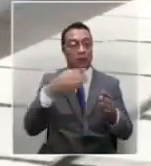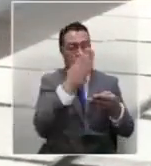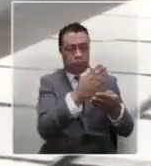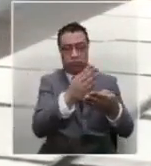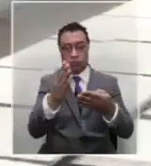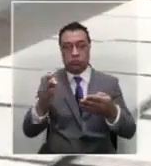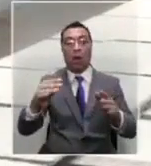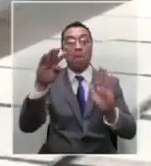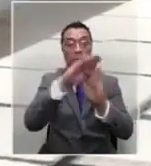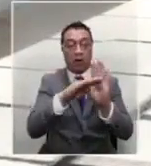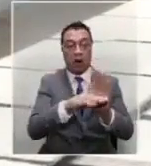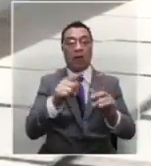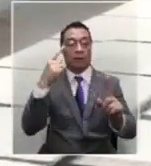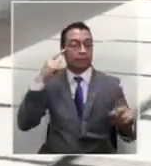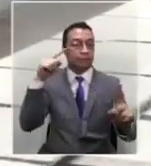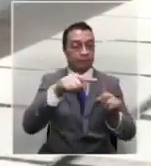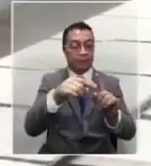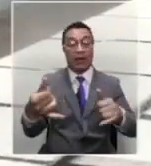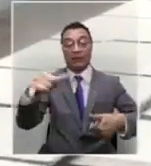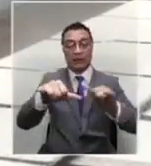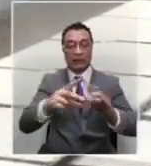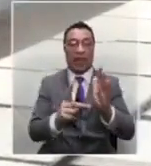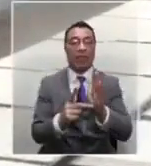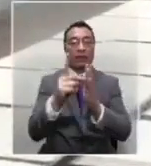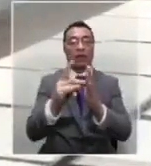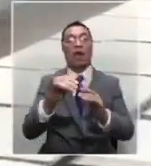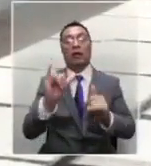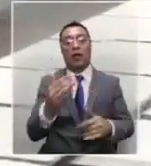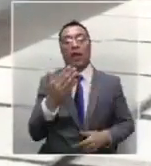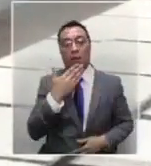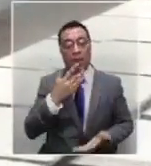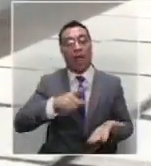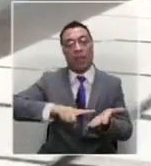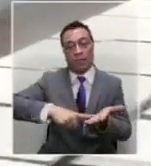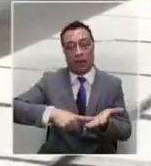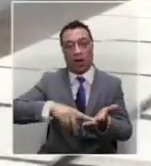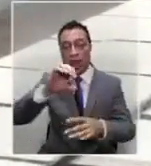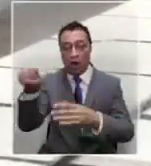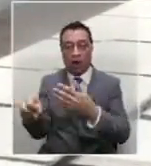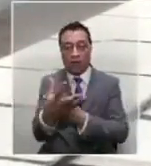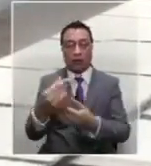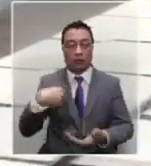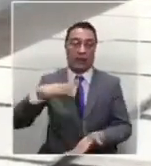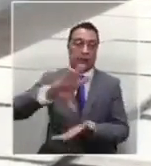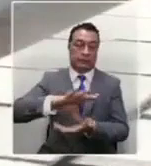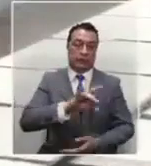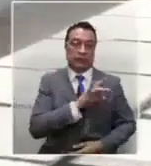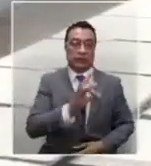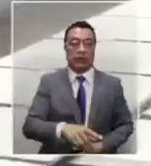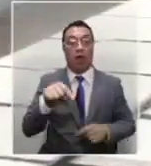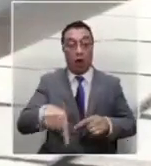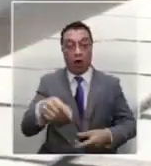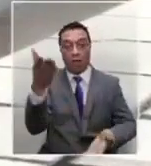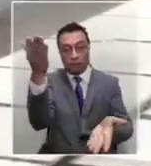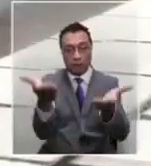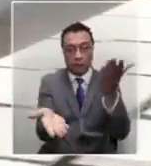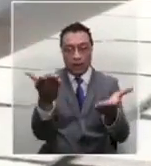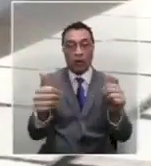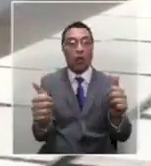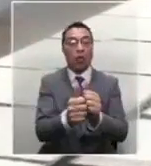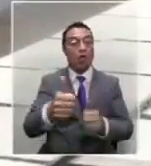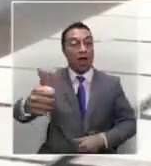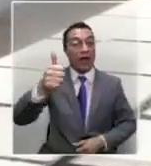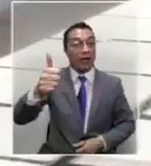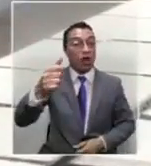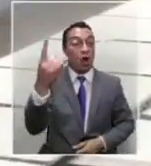de programas que estarán dedicados a la ciencia, el desarrollo y, por supuesto, la tecnología y la innovación de nuestro país. Hoy hicimos un balance